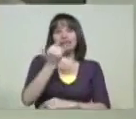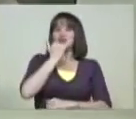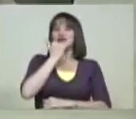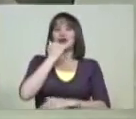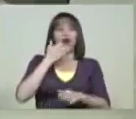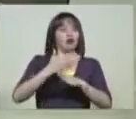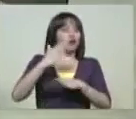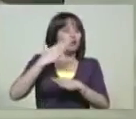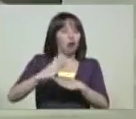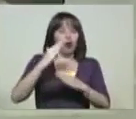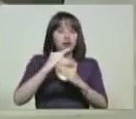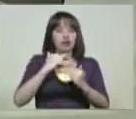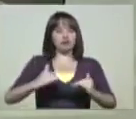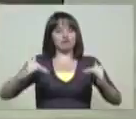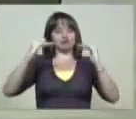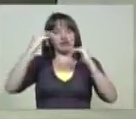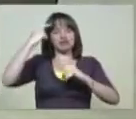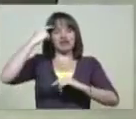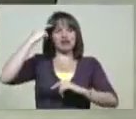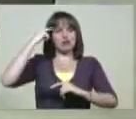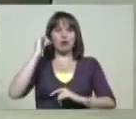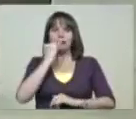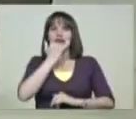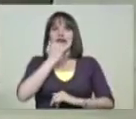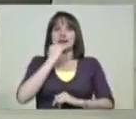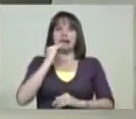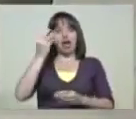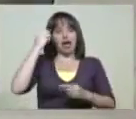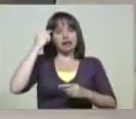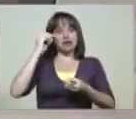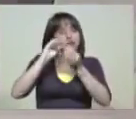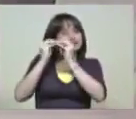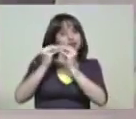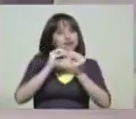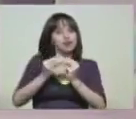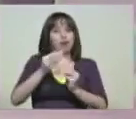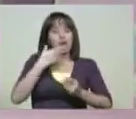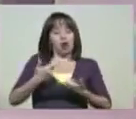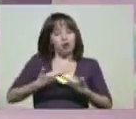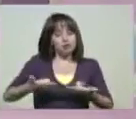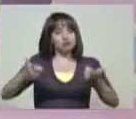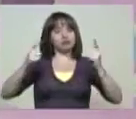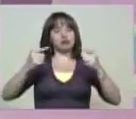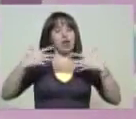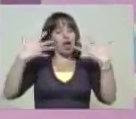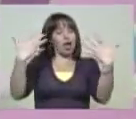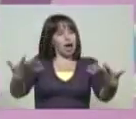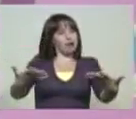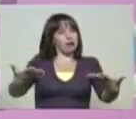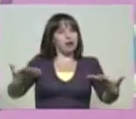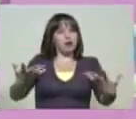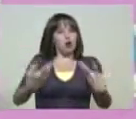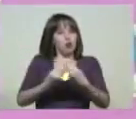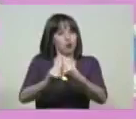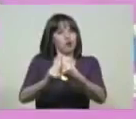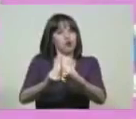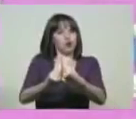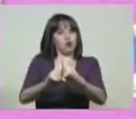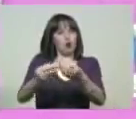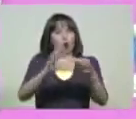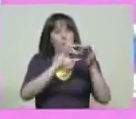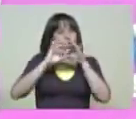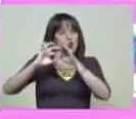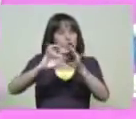con altura y abramos los brazos para todos somos hermanos y hermanas en una sola causa unión